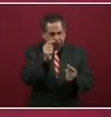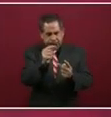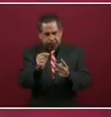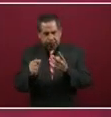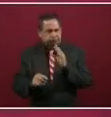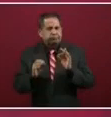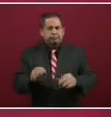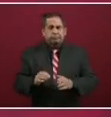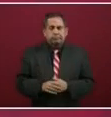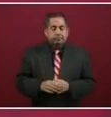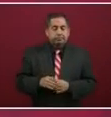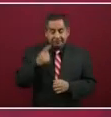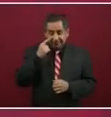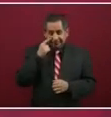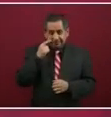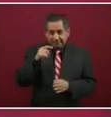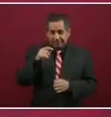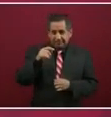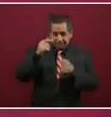La Marina tiene